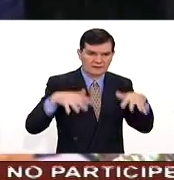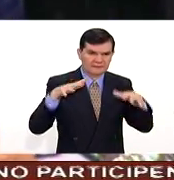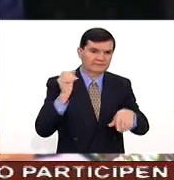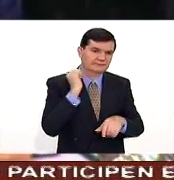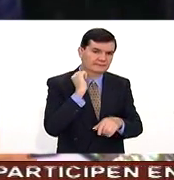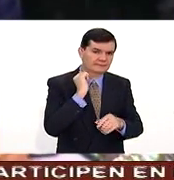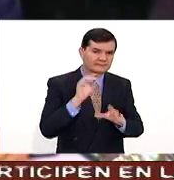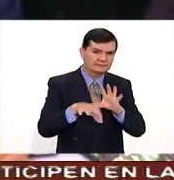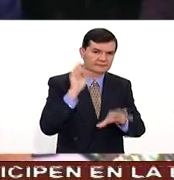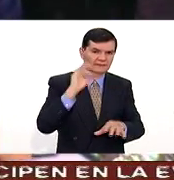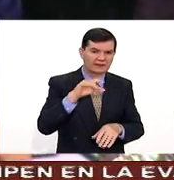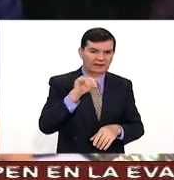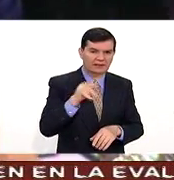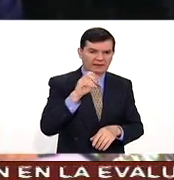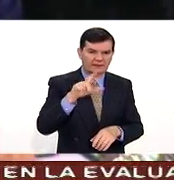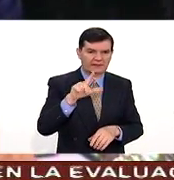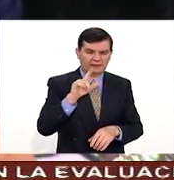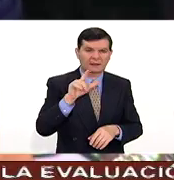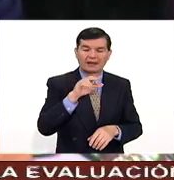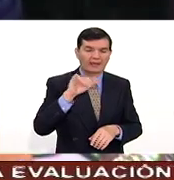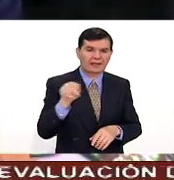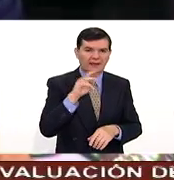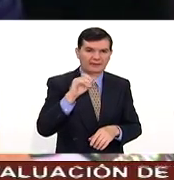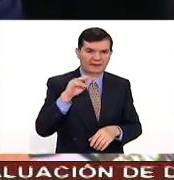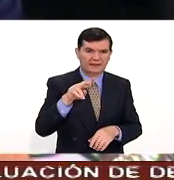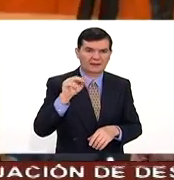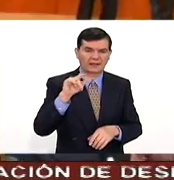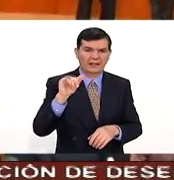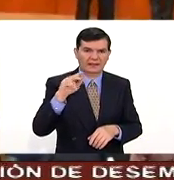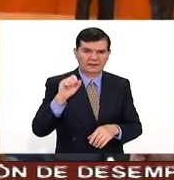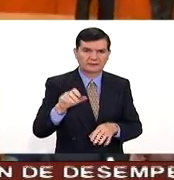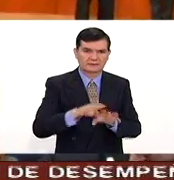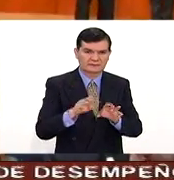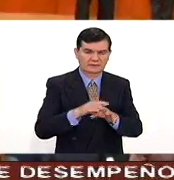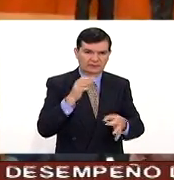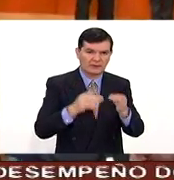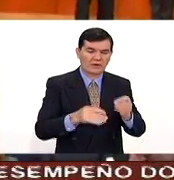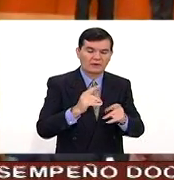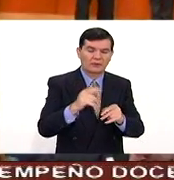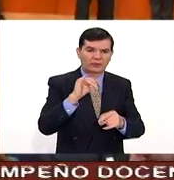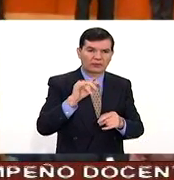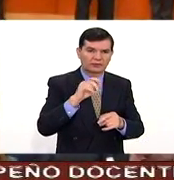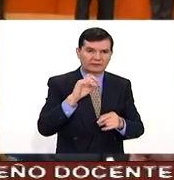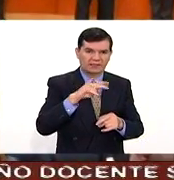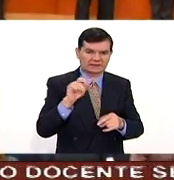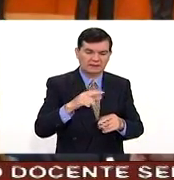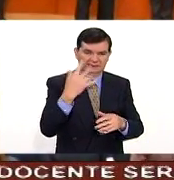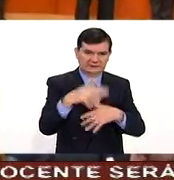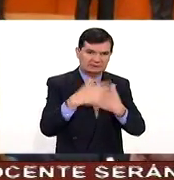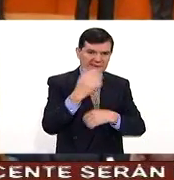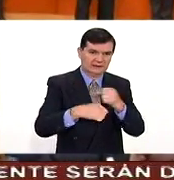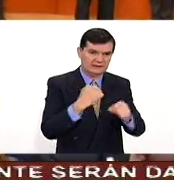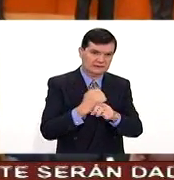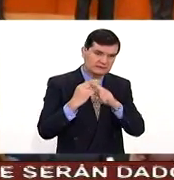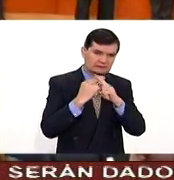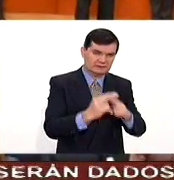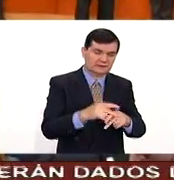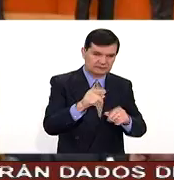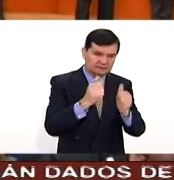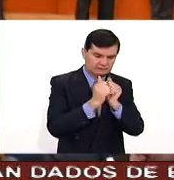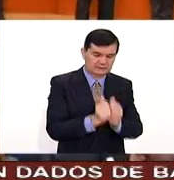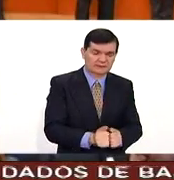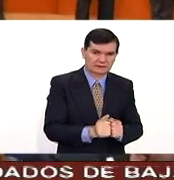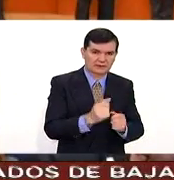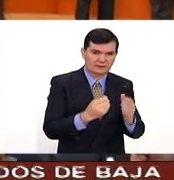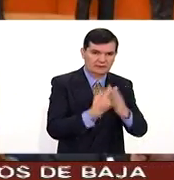Senado eligió a Javier Lainez para sustituir a Juan Silva Mesa en la Suprema Corte. Ambos estarán 15 años en el cargo. La nueva